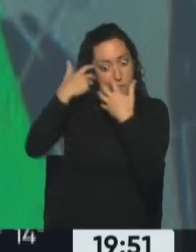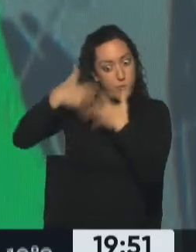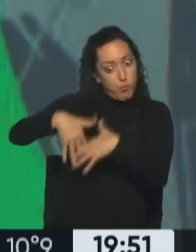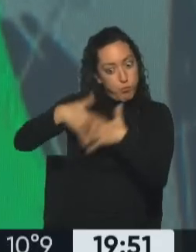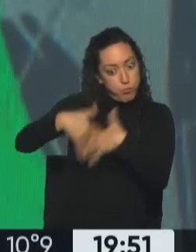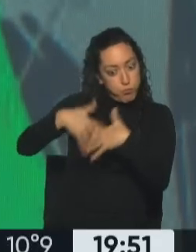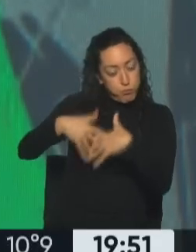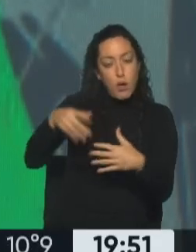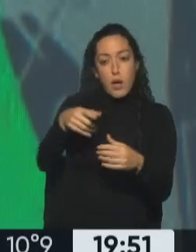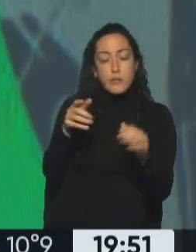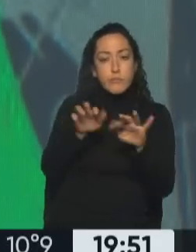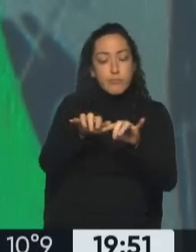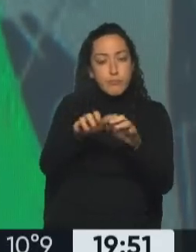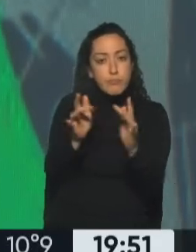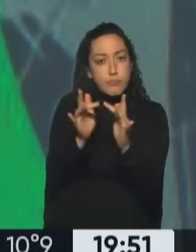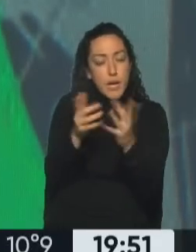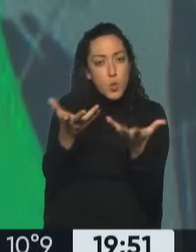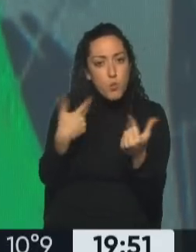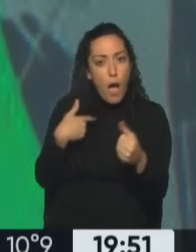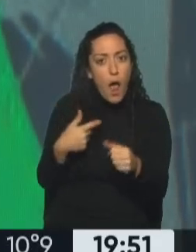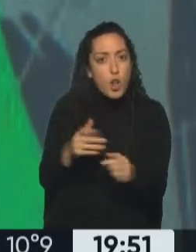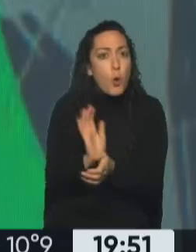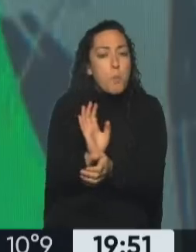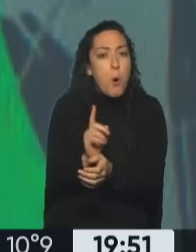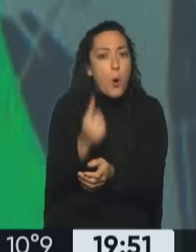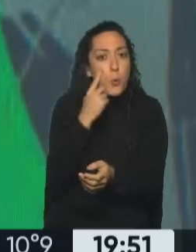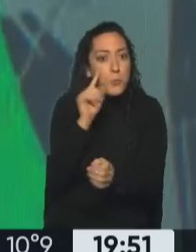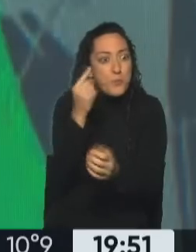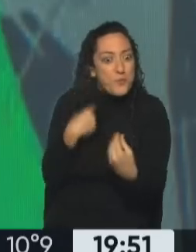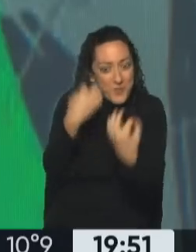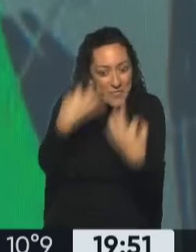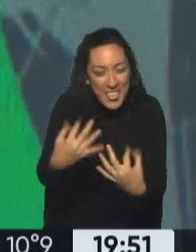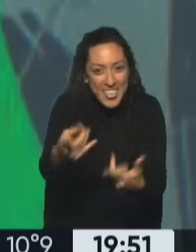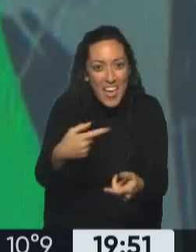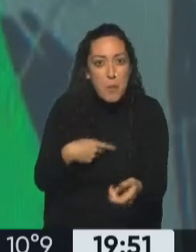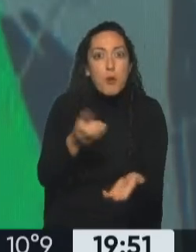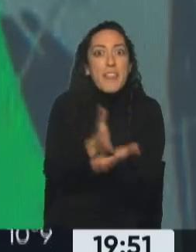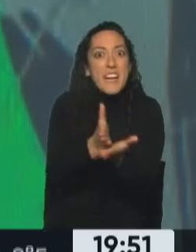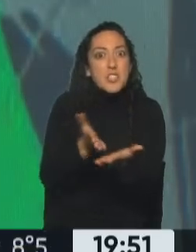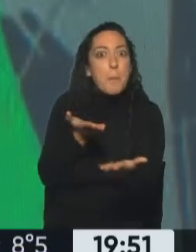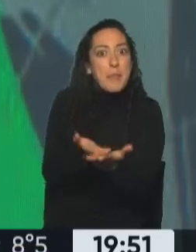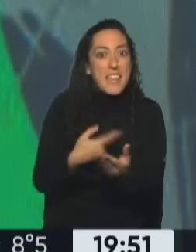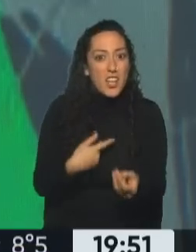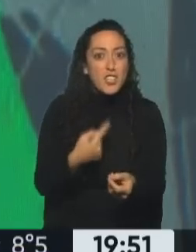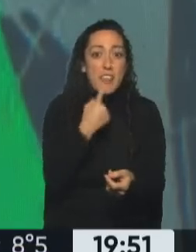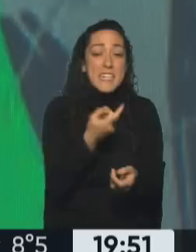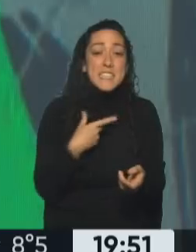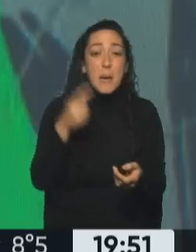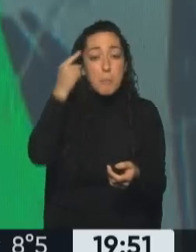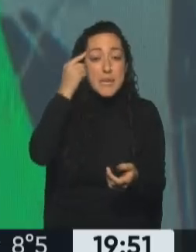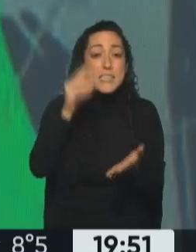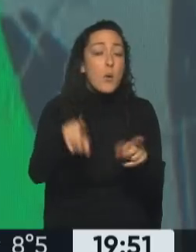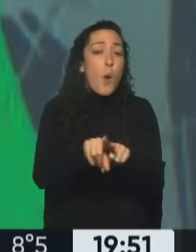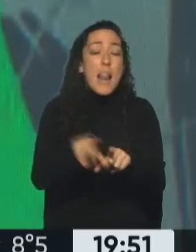esa inteligencia artificial tenía vida propia porque estaba pidiendo por sus derechos. ¿Saben lo que dijo? Que quería que se la considere como una empleada